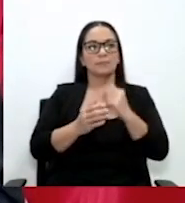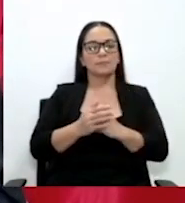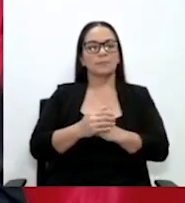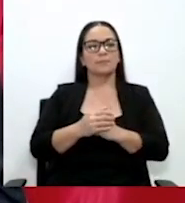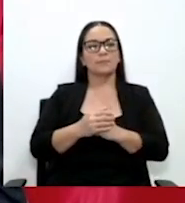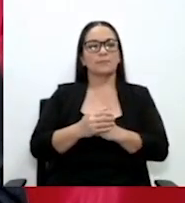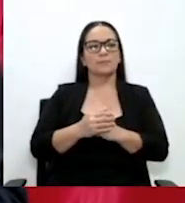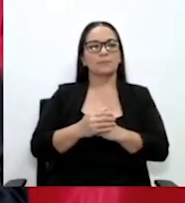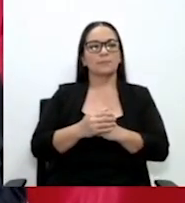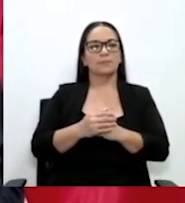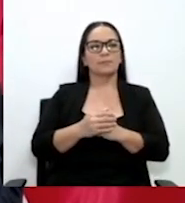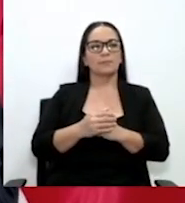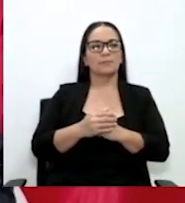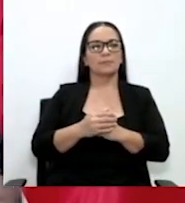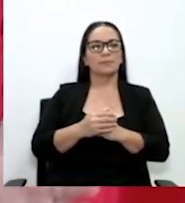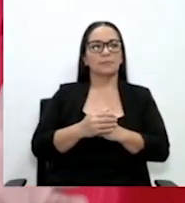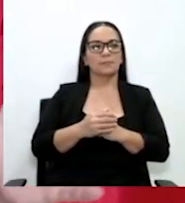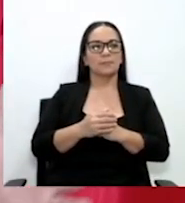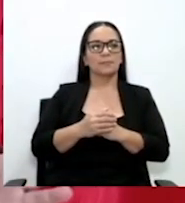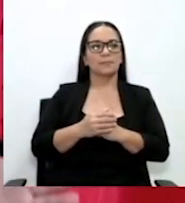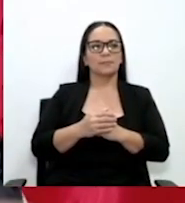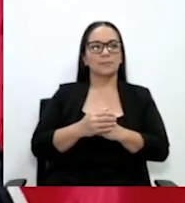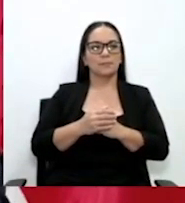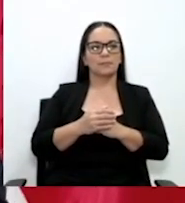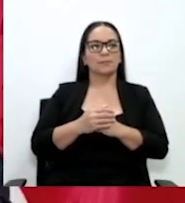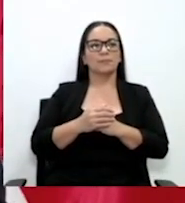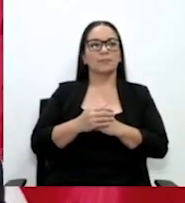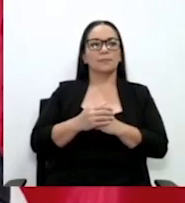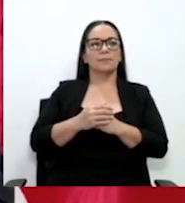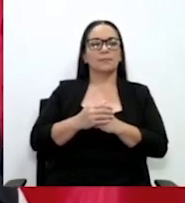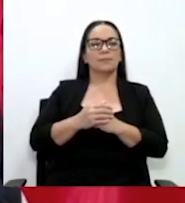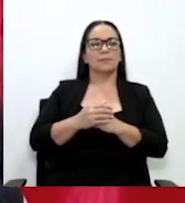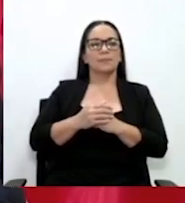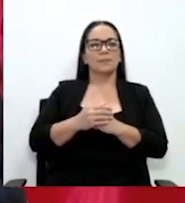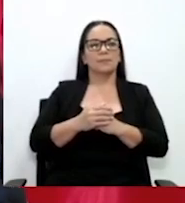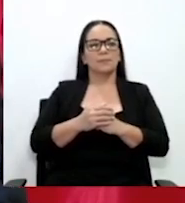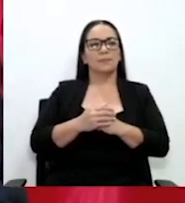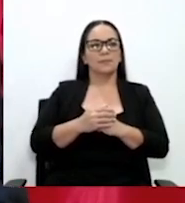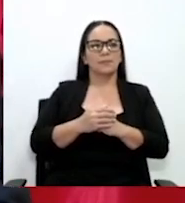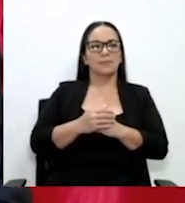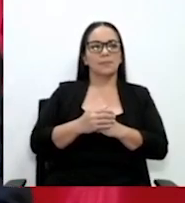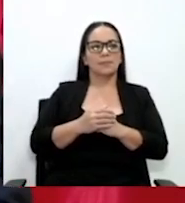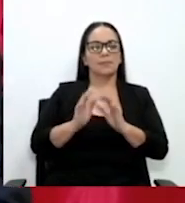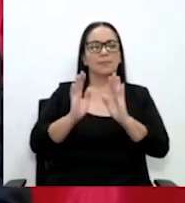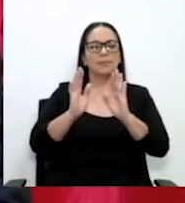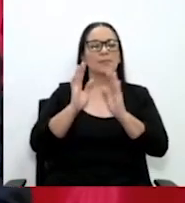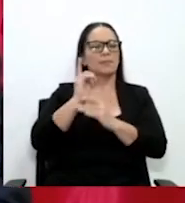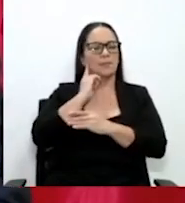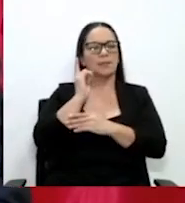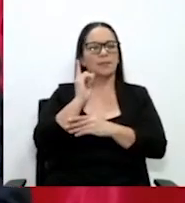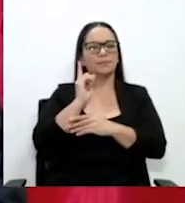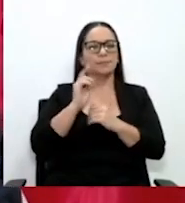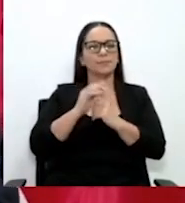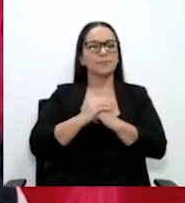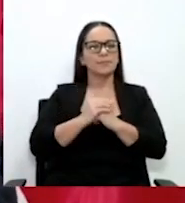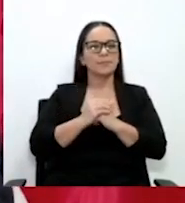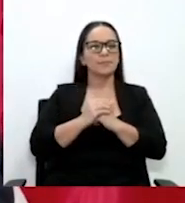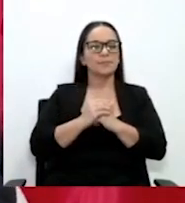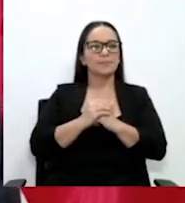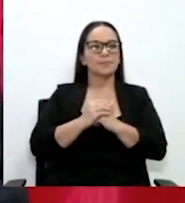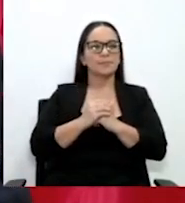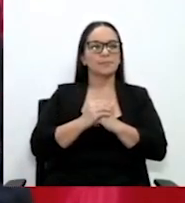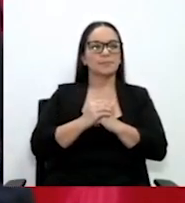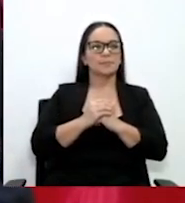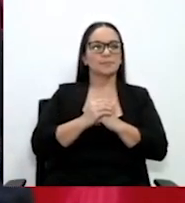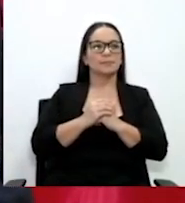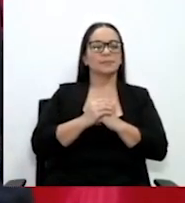el plenario. ¿De por qué? No nos dijeron la hora. Ahora, en lugar de sesionar en Limón el 11, el